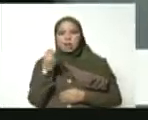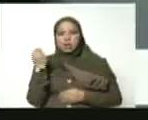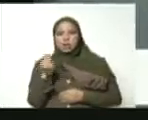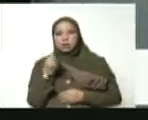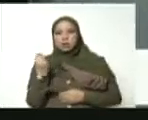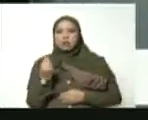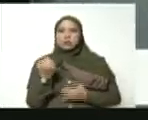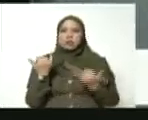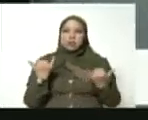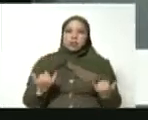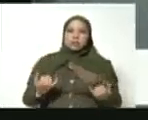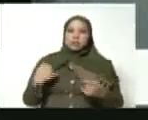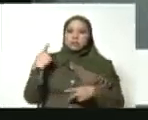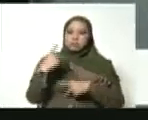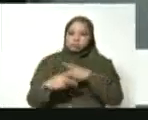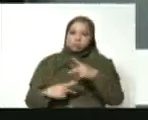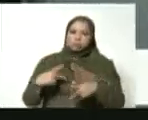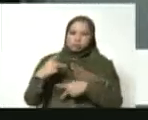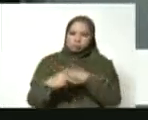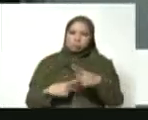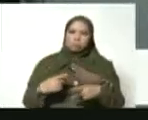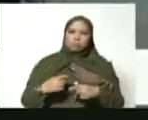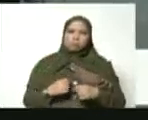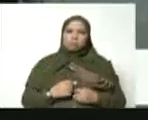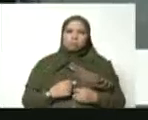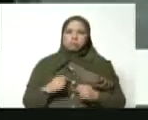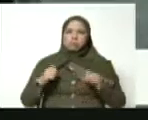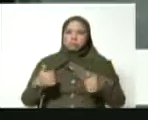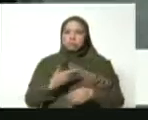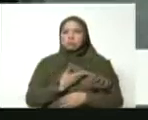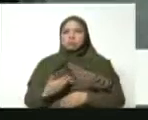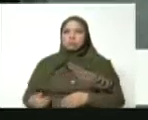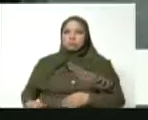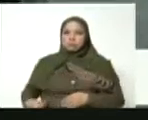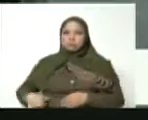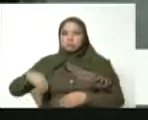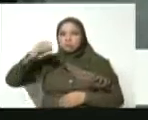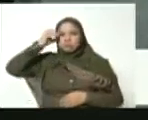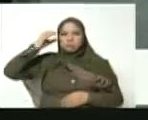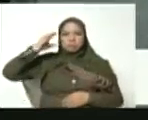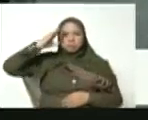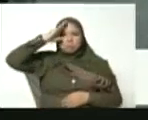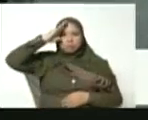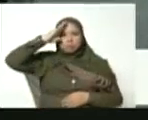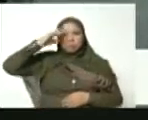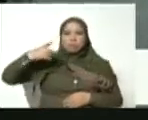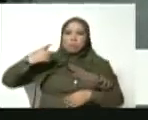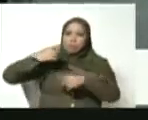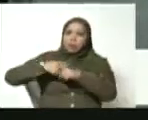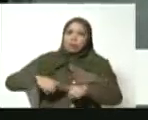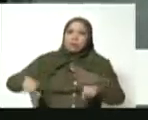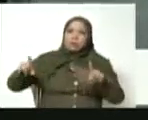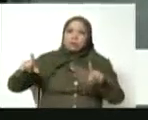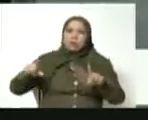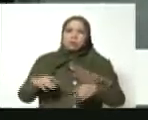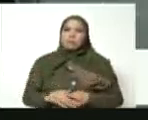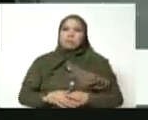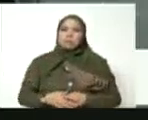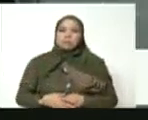este momento con el proceso que adelanta el presidente Petro, a ver las similitudes y la diferencia que podríamos tener,